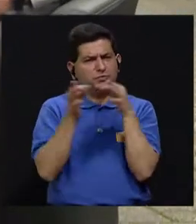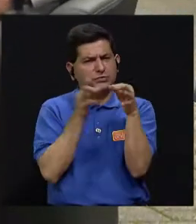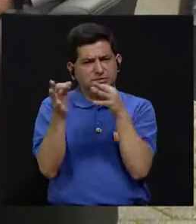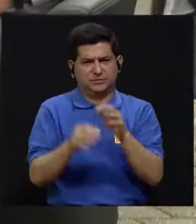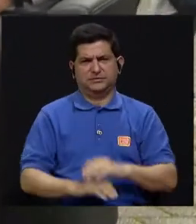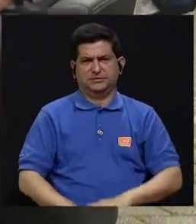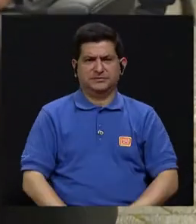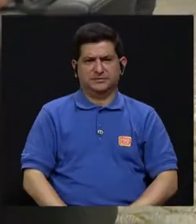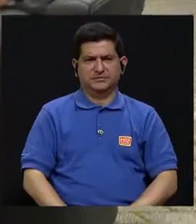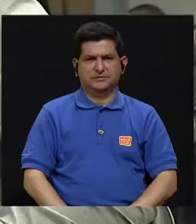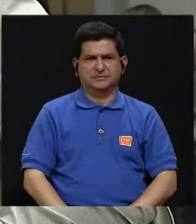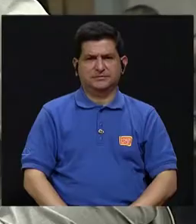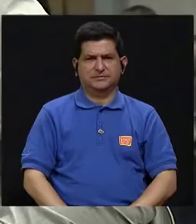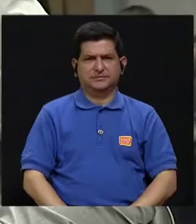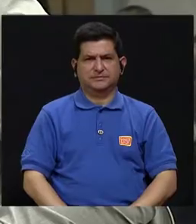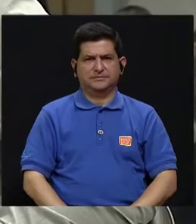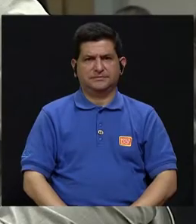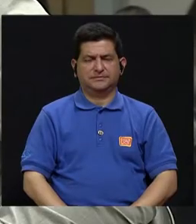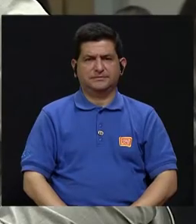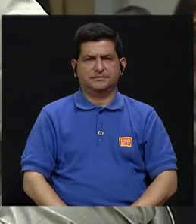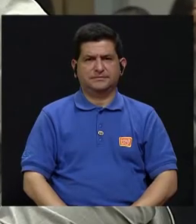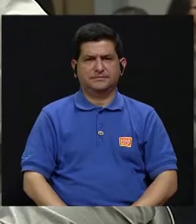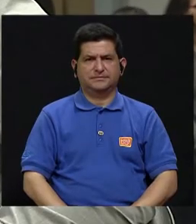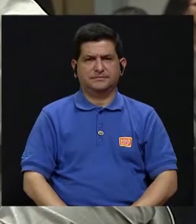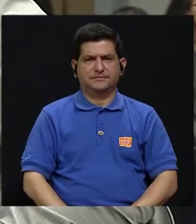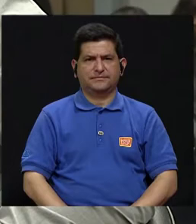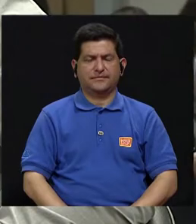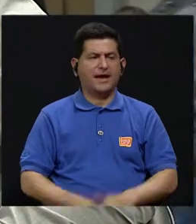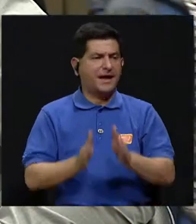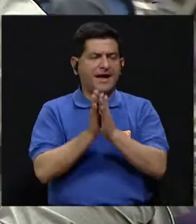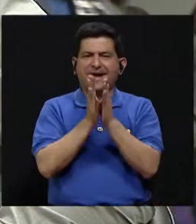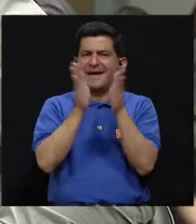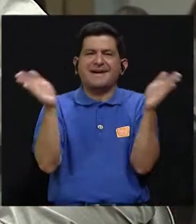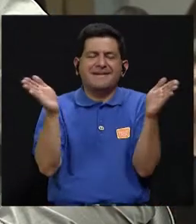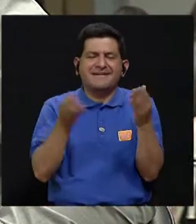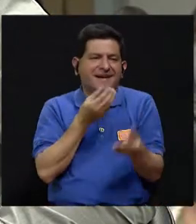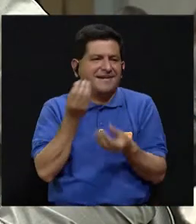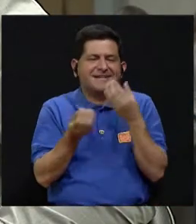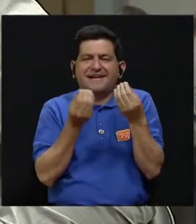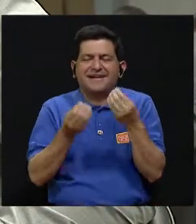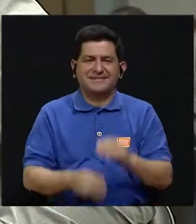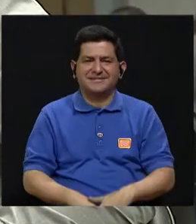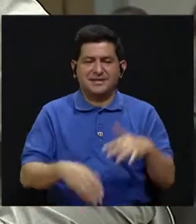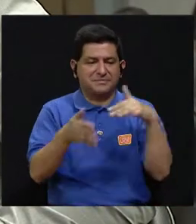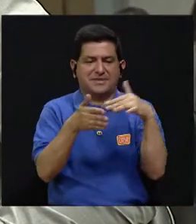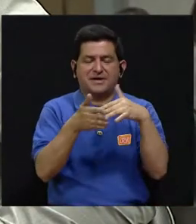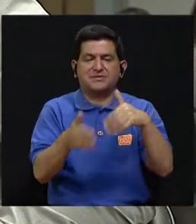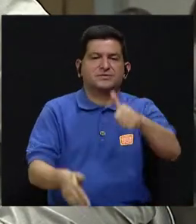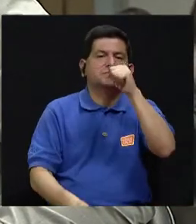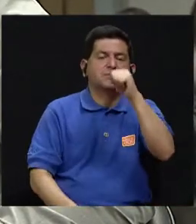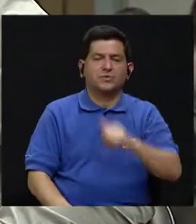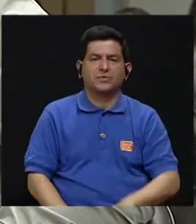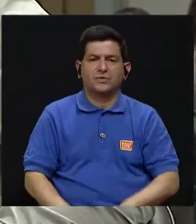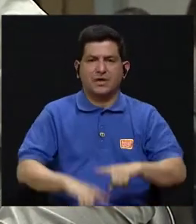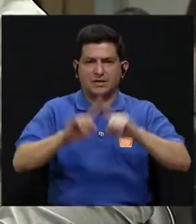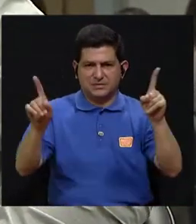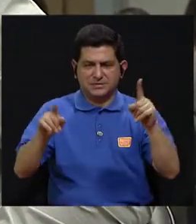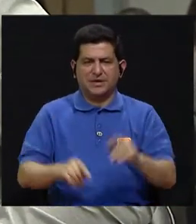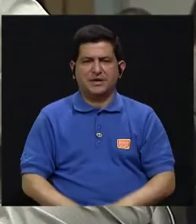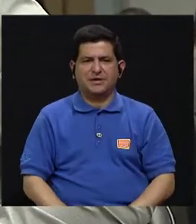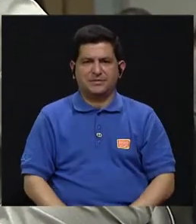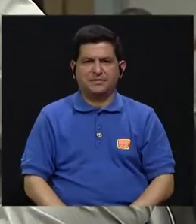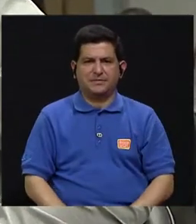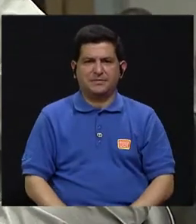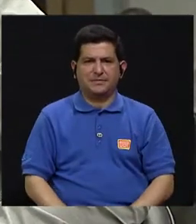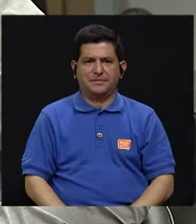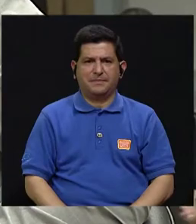pudiera explicar cómo es que, o en términos generales, cómo se hacen los estudios de agua. Pero más bien vamos a